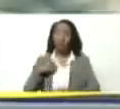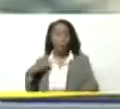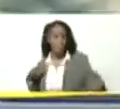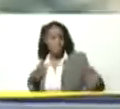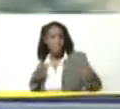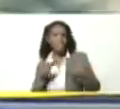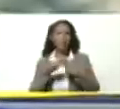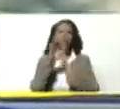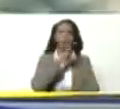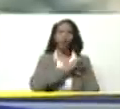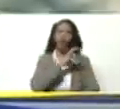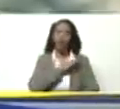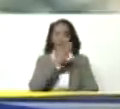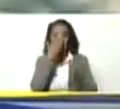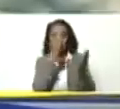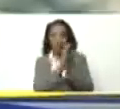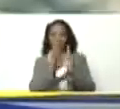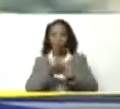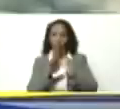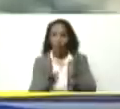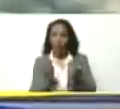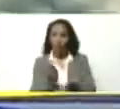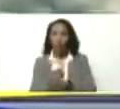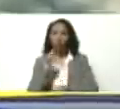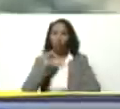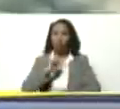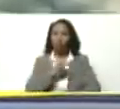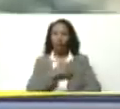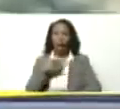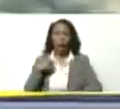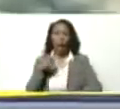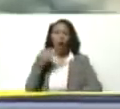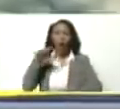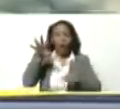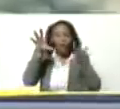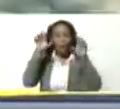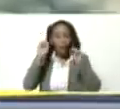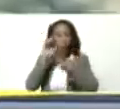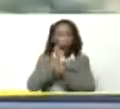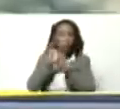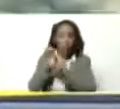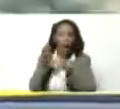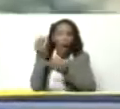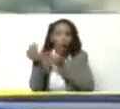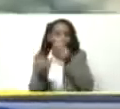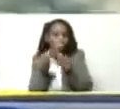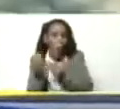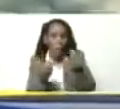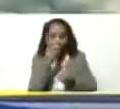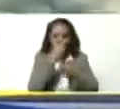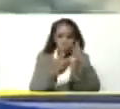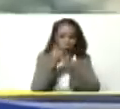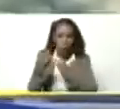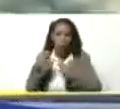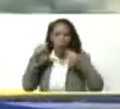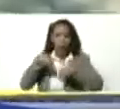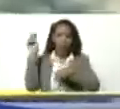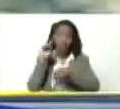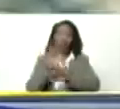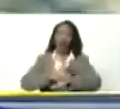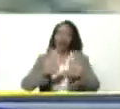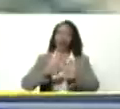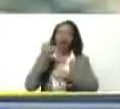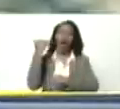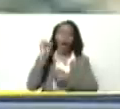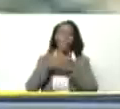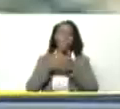como sociedad frente al mundo, si queremos entender las culturas, es en el turismo. Y Venezuela tiene ya